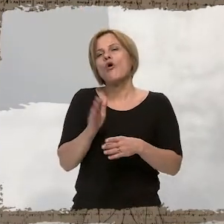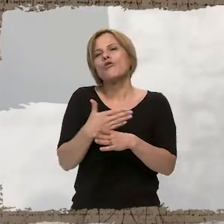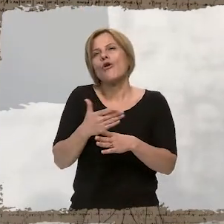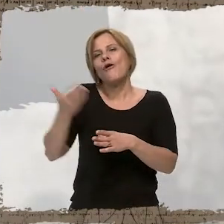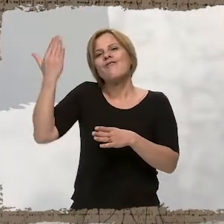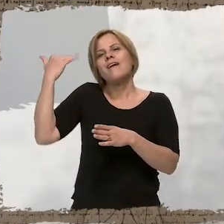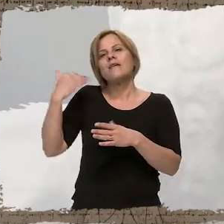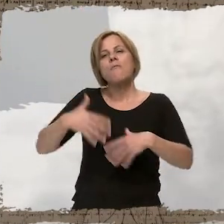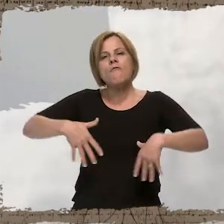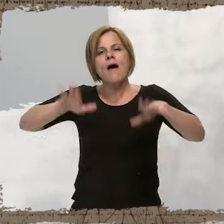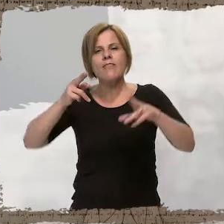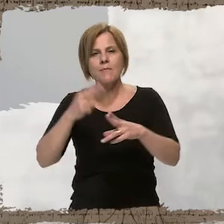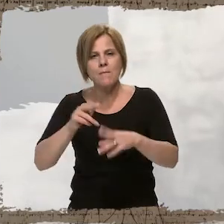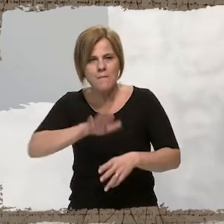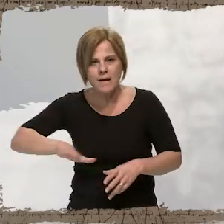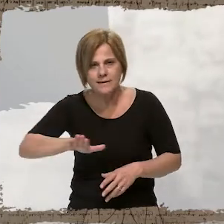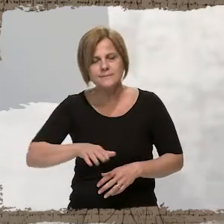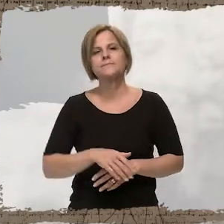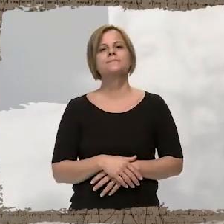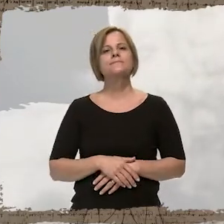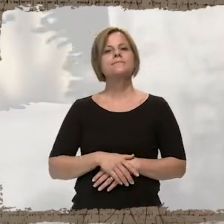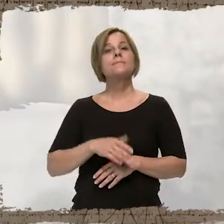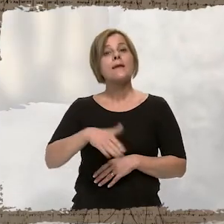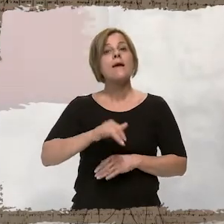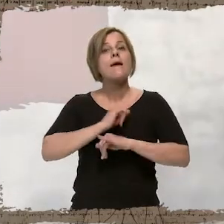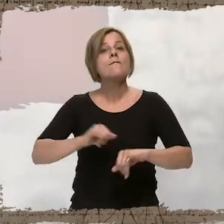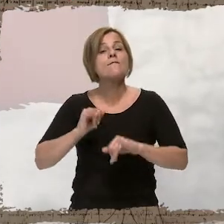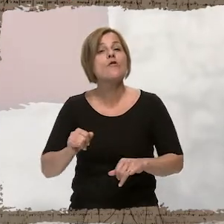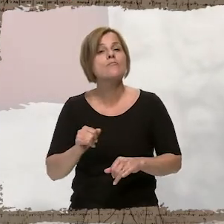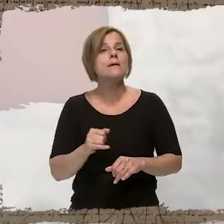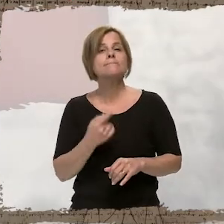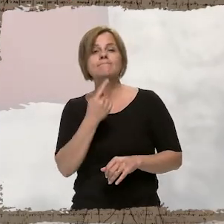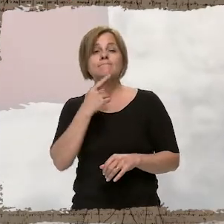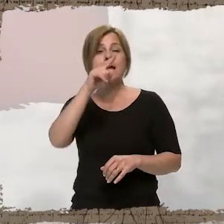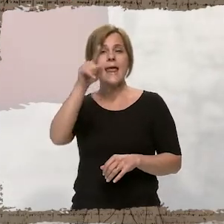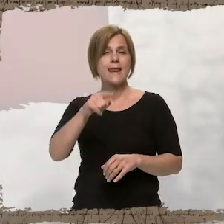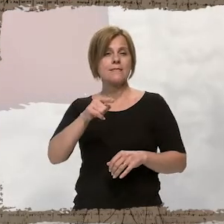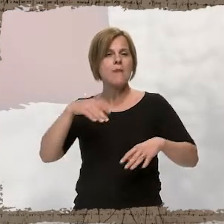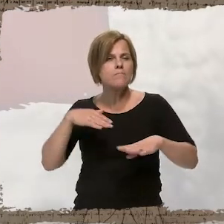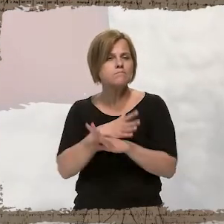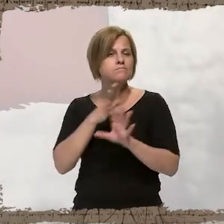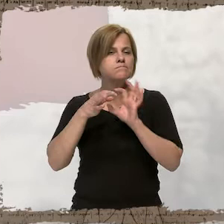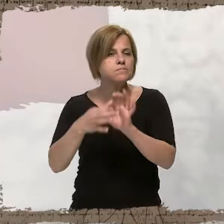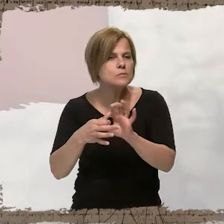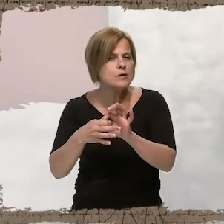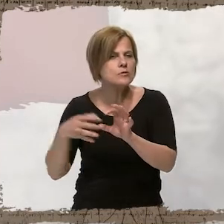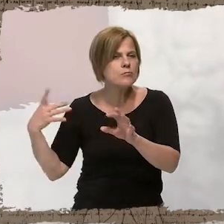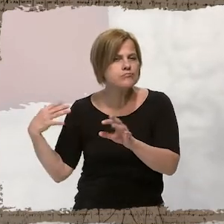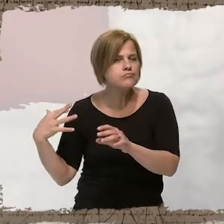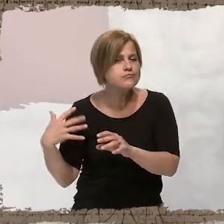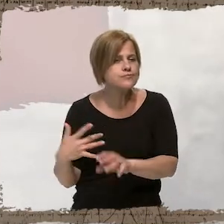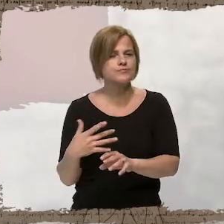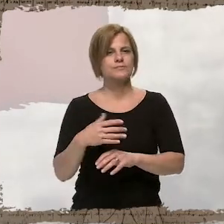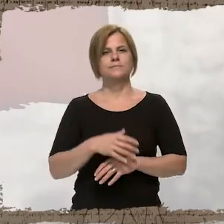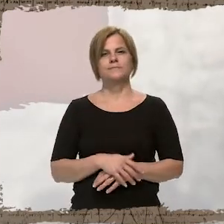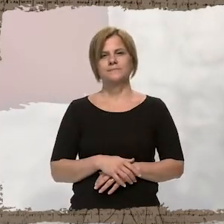novios de antaño y fantasmas en el parque en el siguiente informe uno de los enigmas lingüísticos más grandes de la